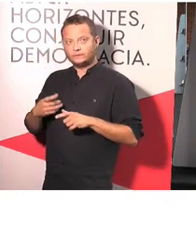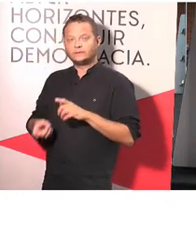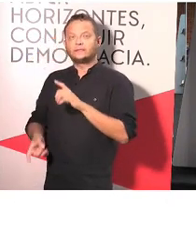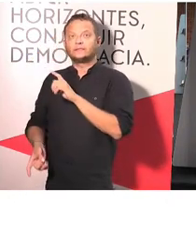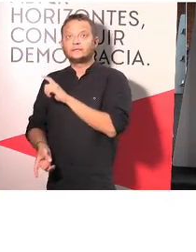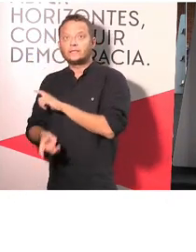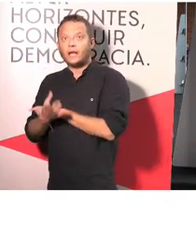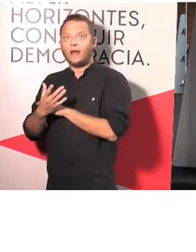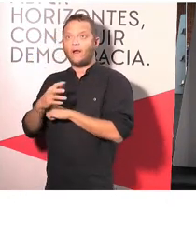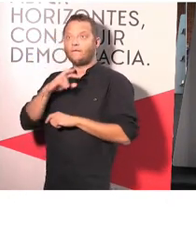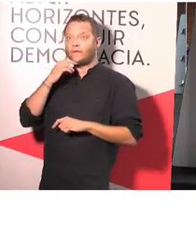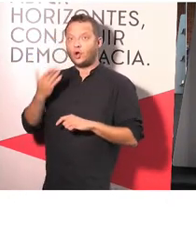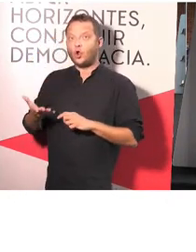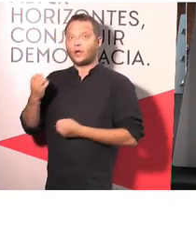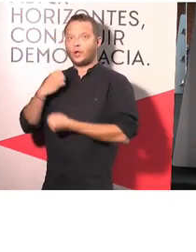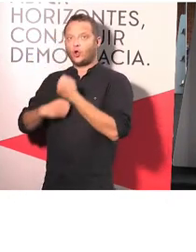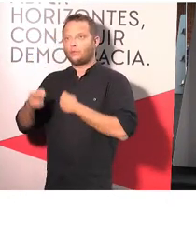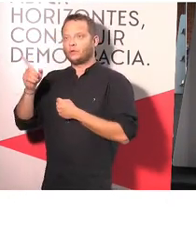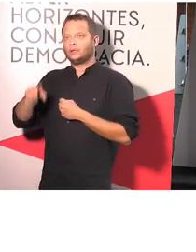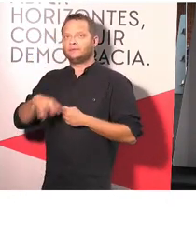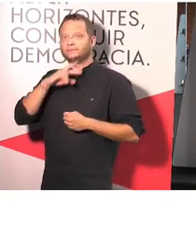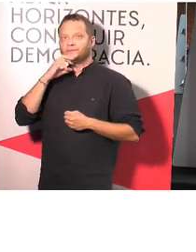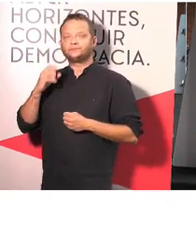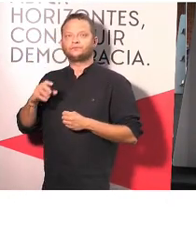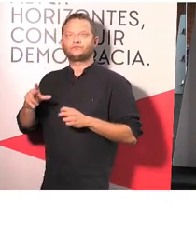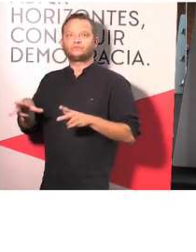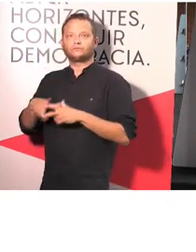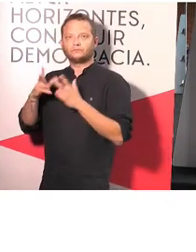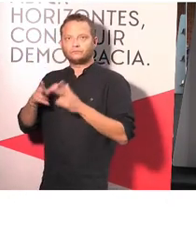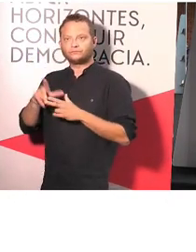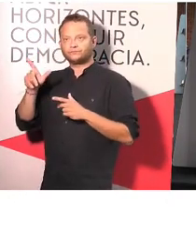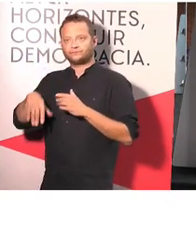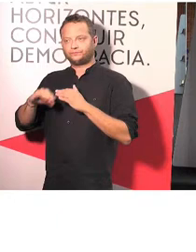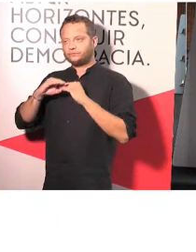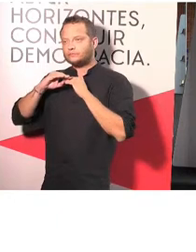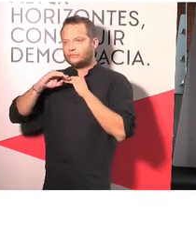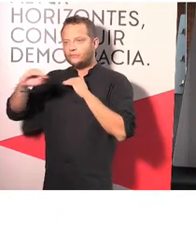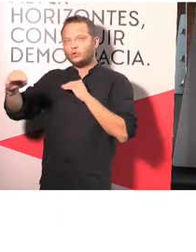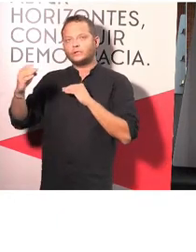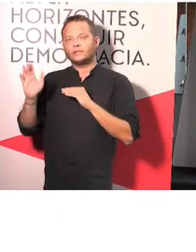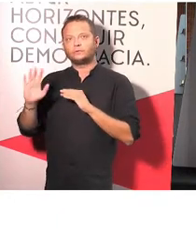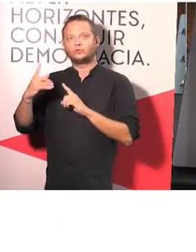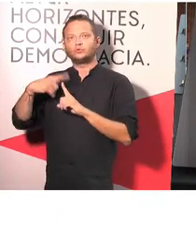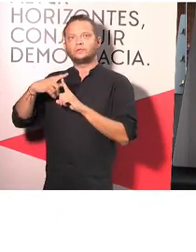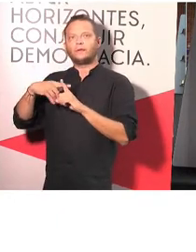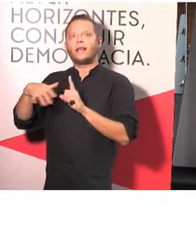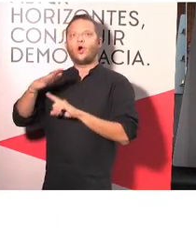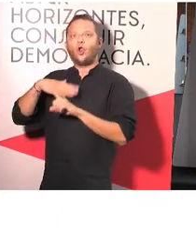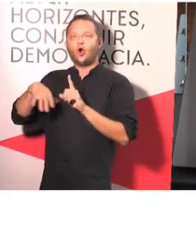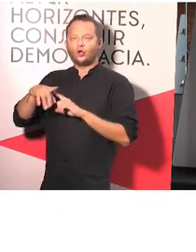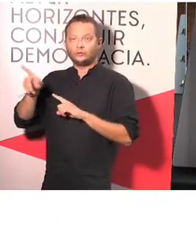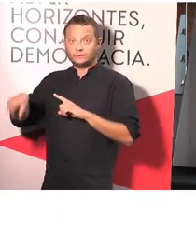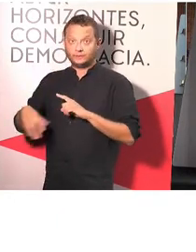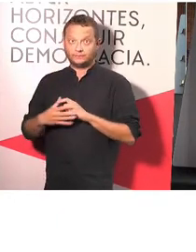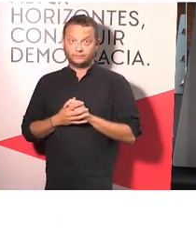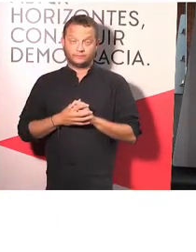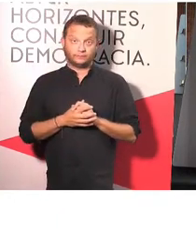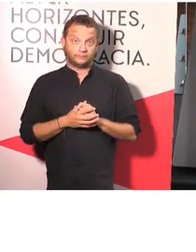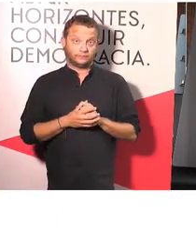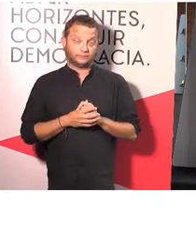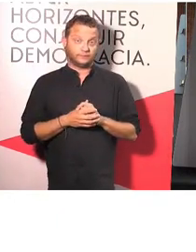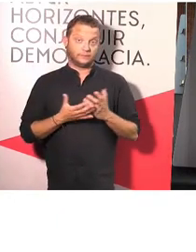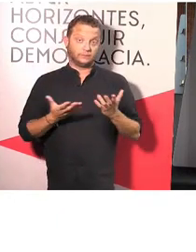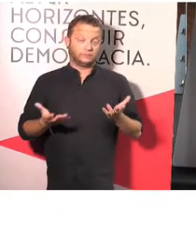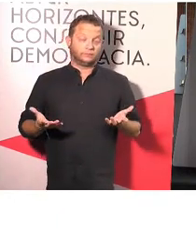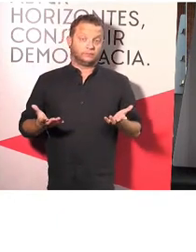generar un valor económico, pero también un valor social, o ser también sostenible a nivel ecológico, ¿no? Entonces,